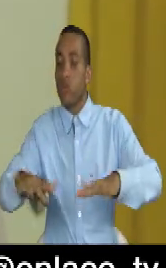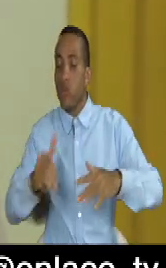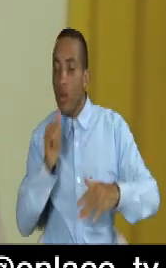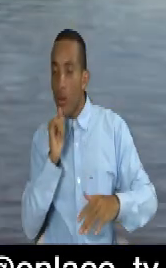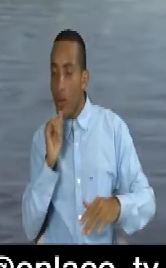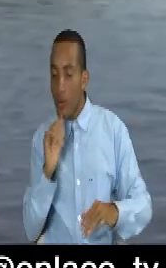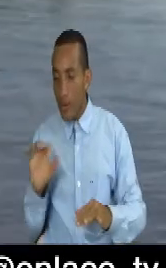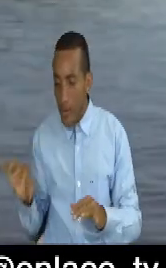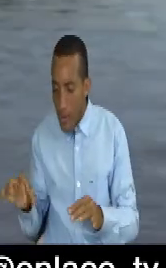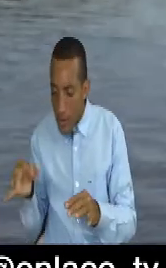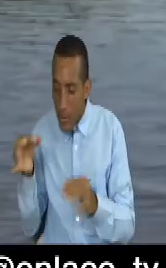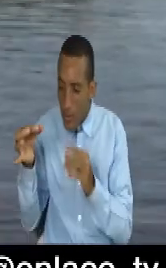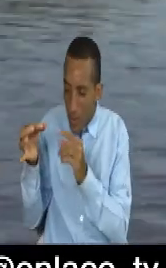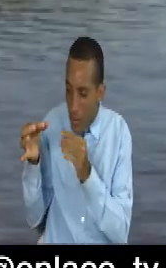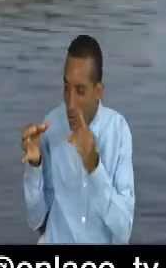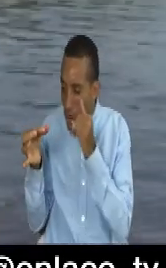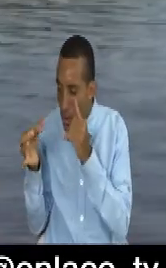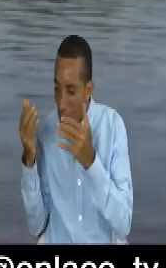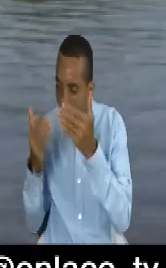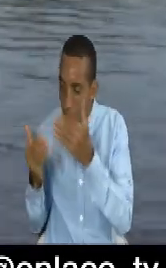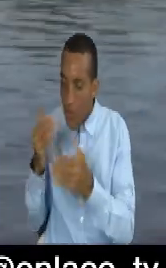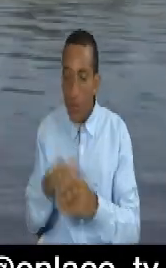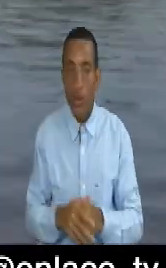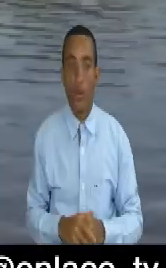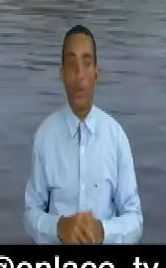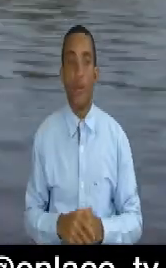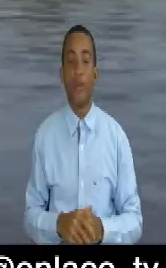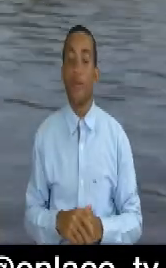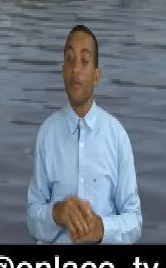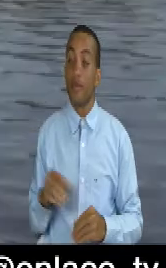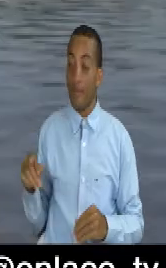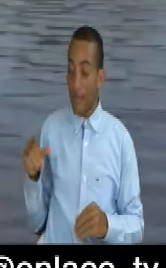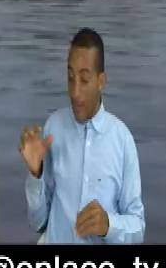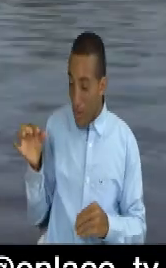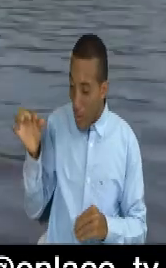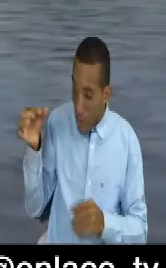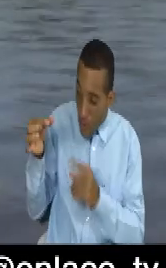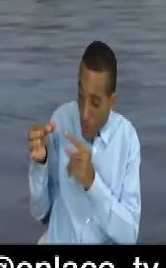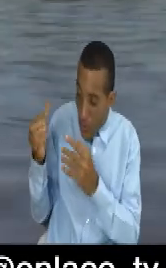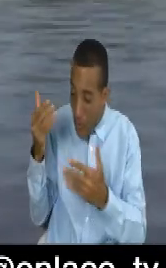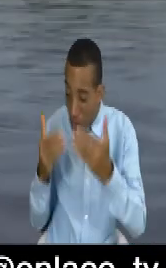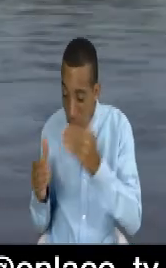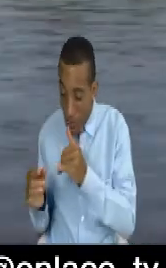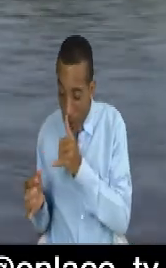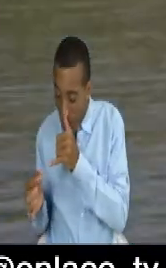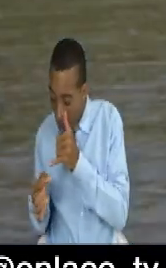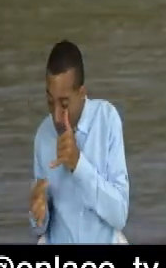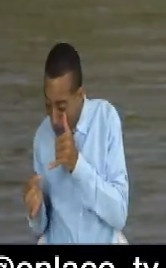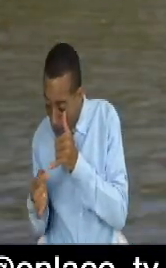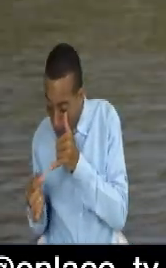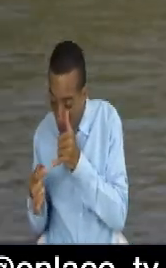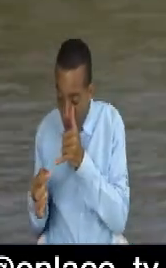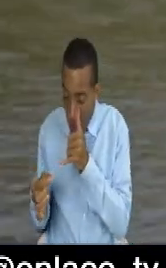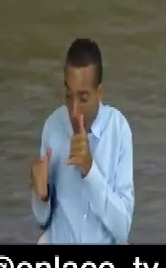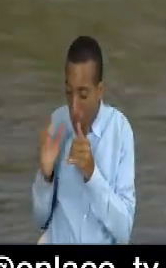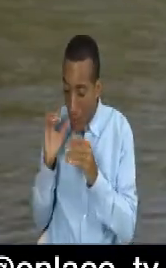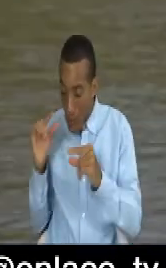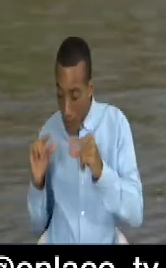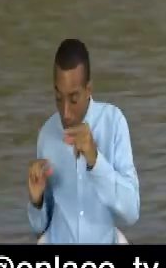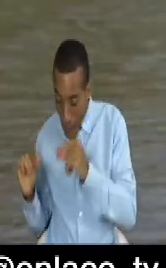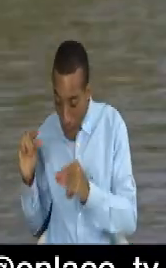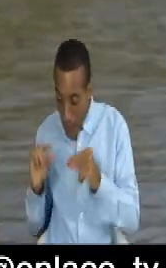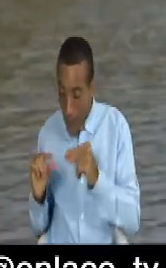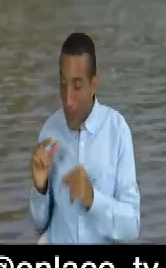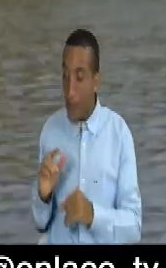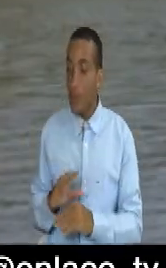potable que entregan a la comunidad. Esos exámenes que fueron producto de análisis de unos laboratorios autorizados por